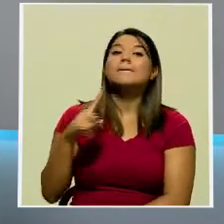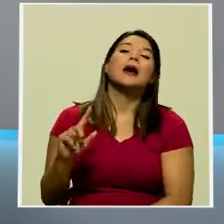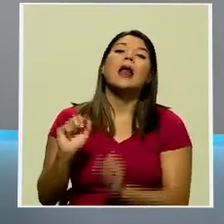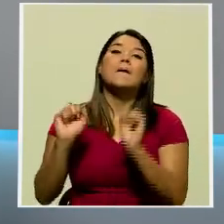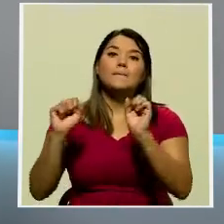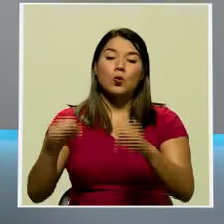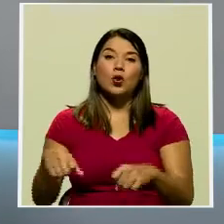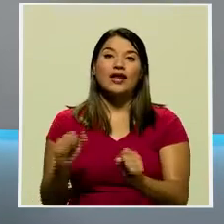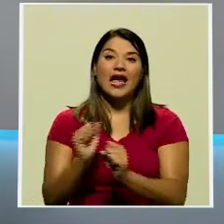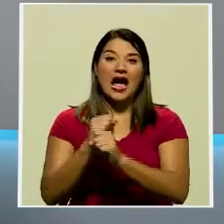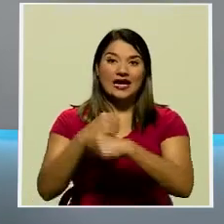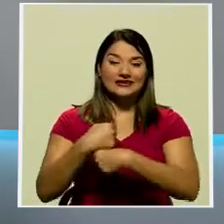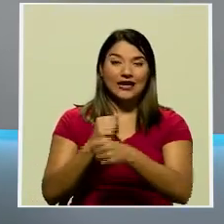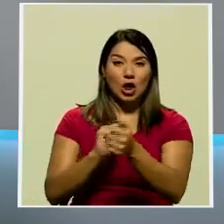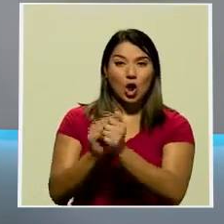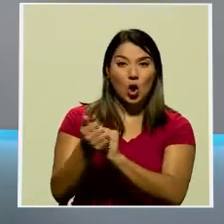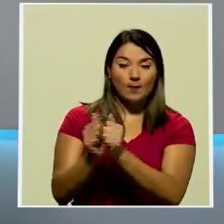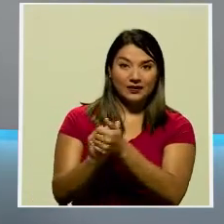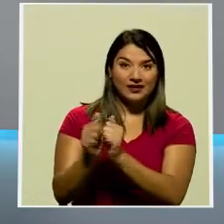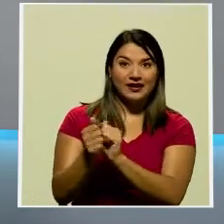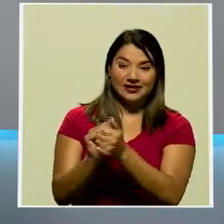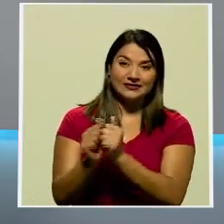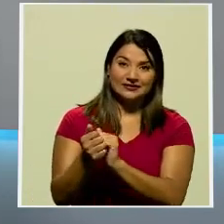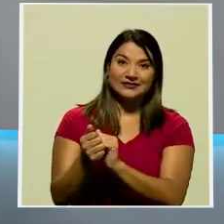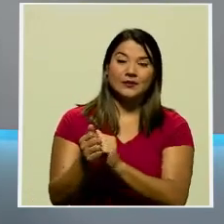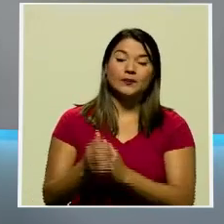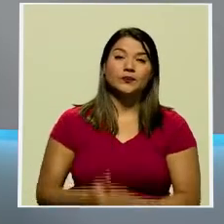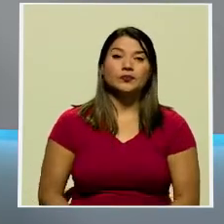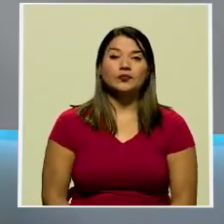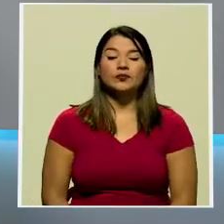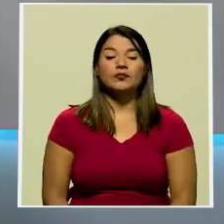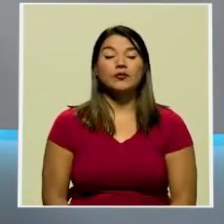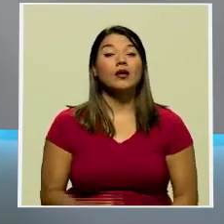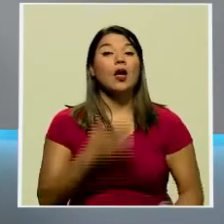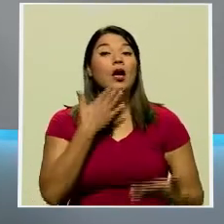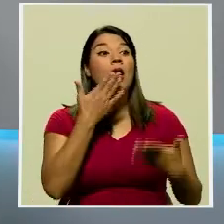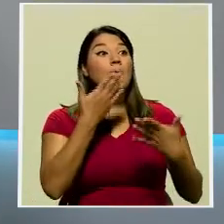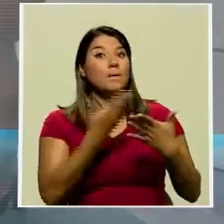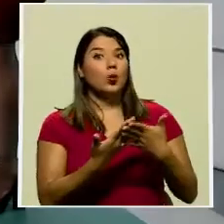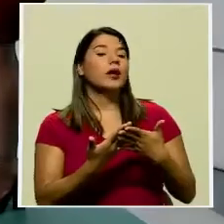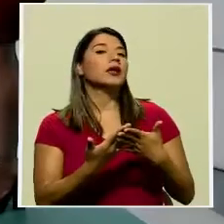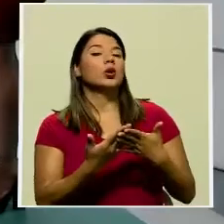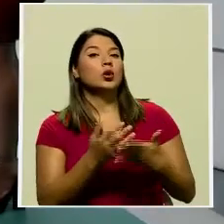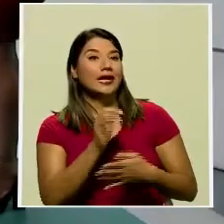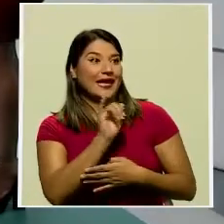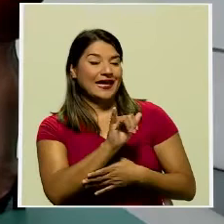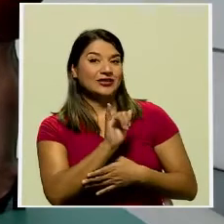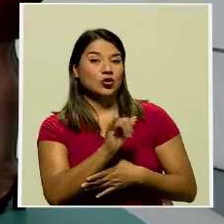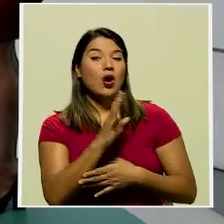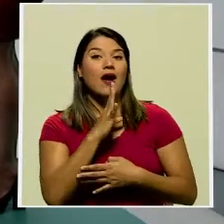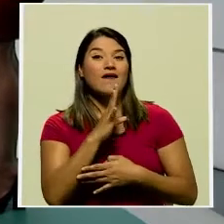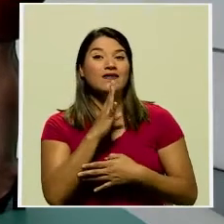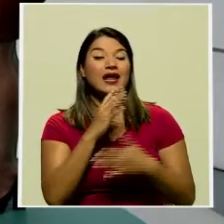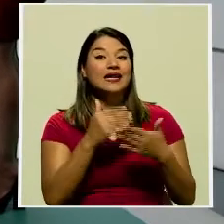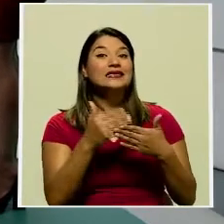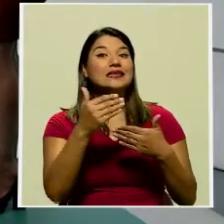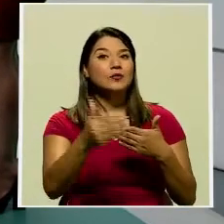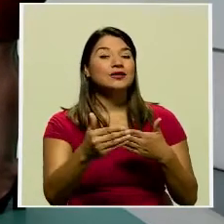poder realizar la competencia fuera de una burbuja deportiva. Bueno, de esto vamos a hablar